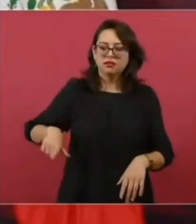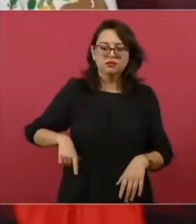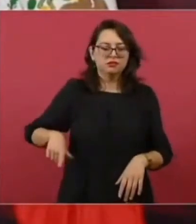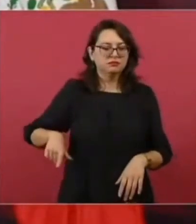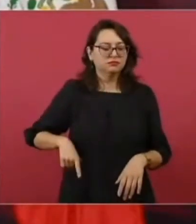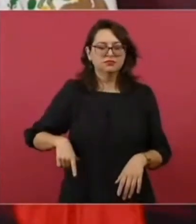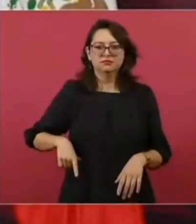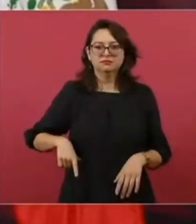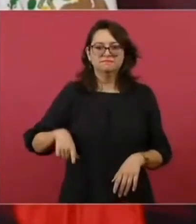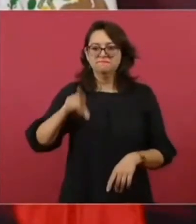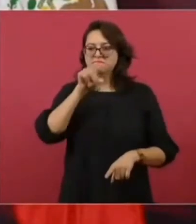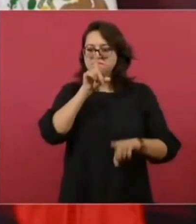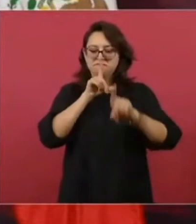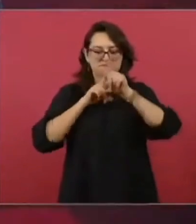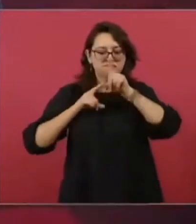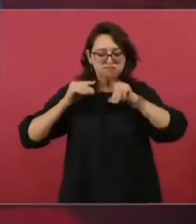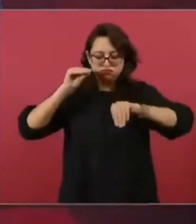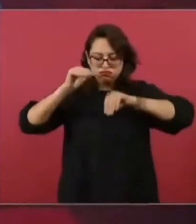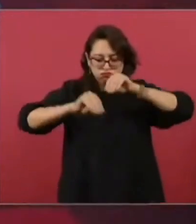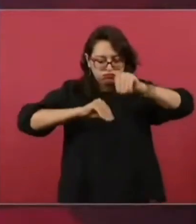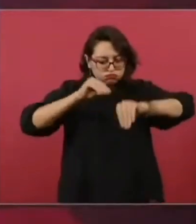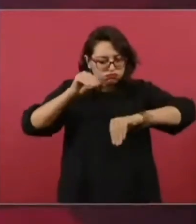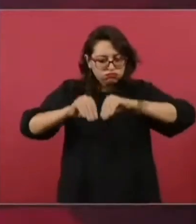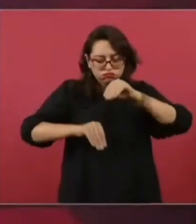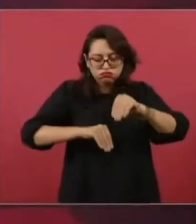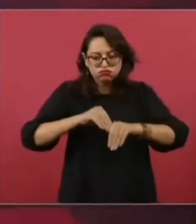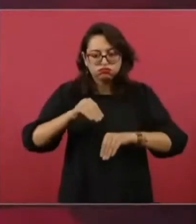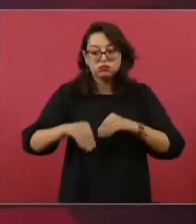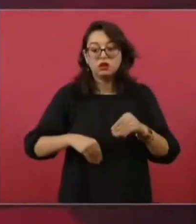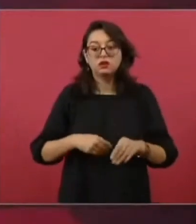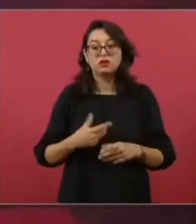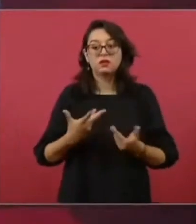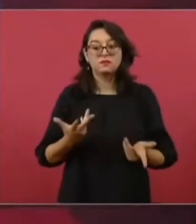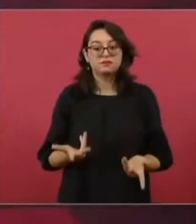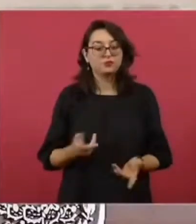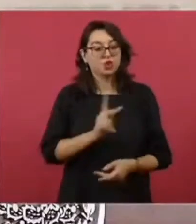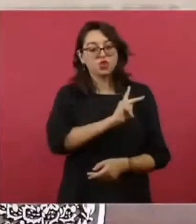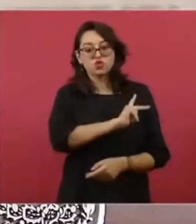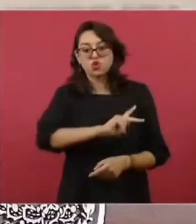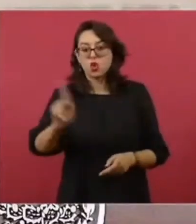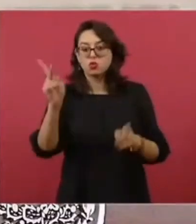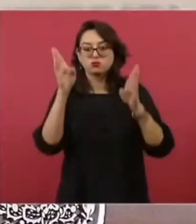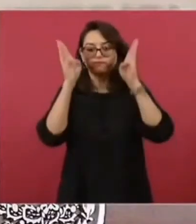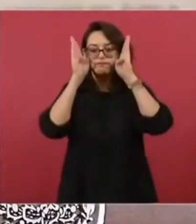uno que no sea conservador. Uno.